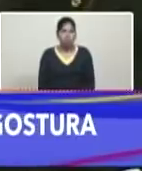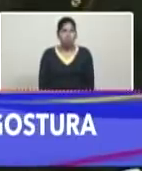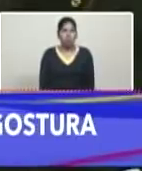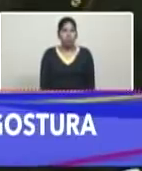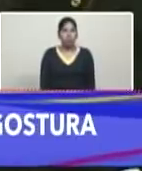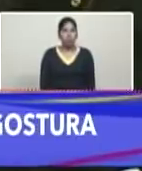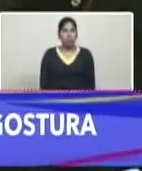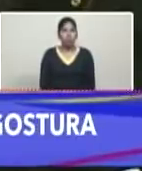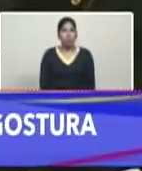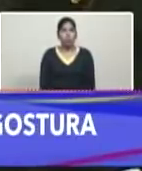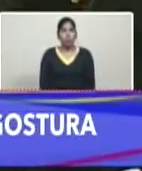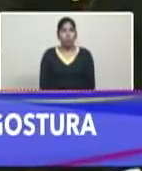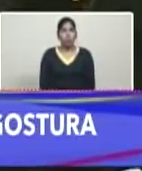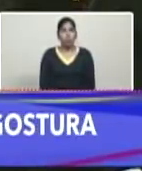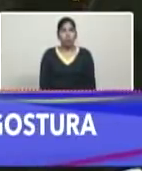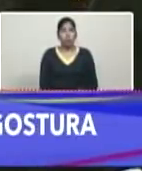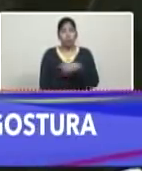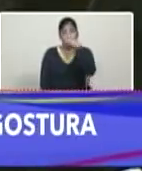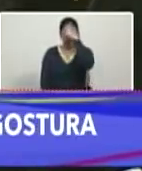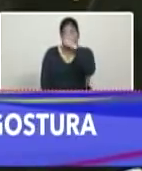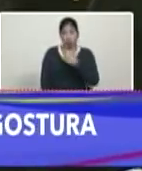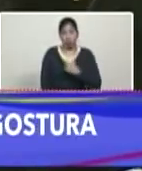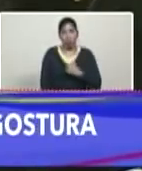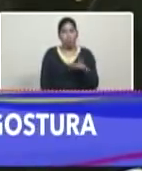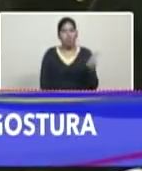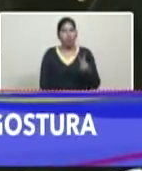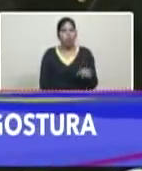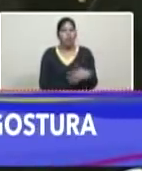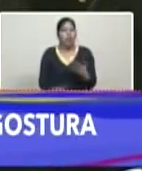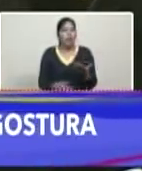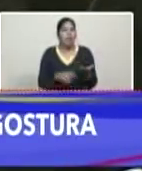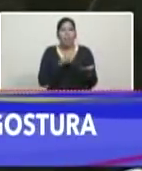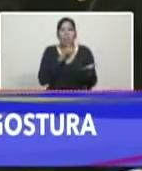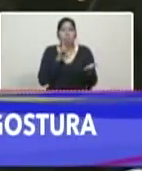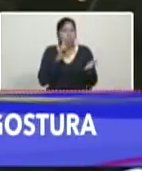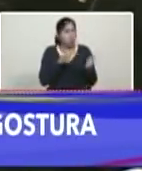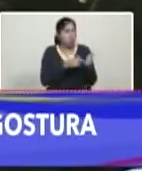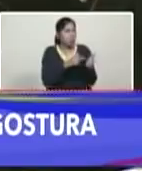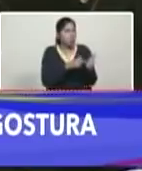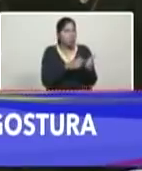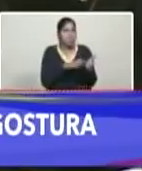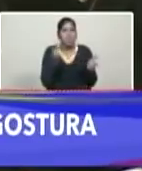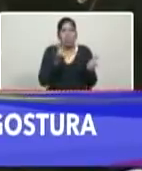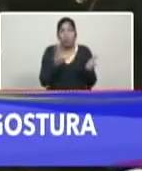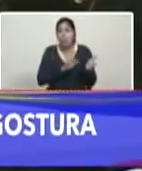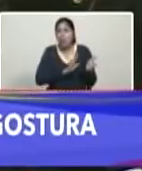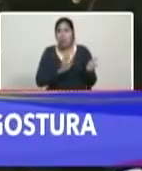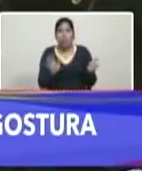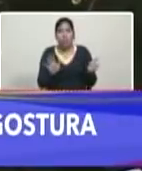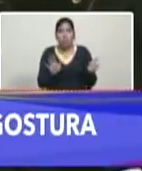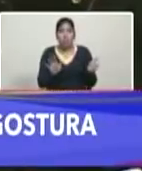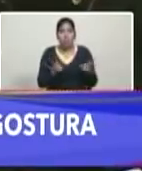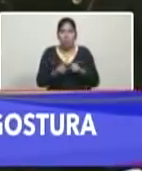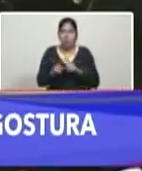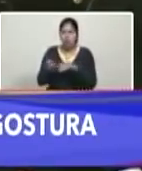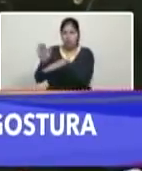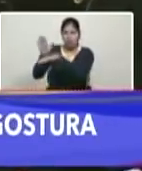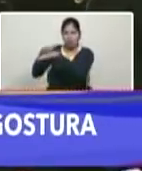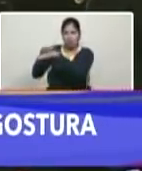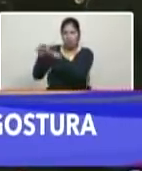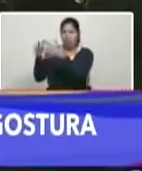que tienen de venezolano la cédula de identidad y que le pidan al